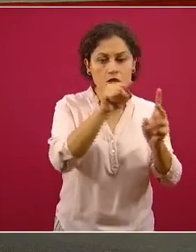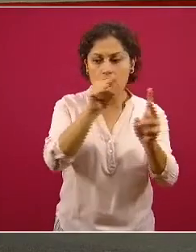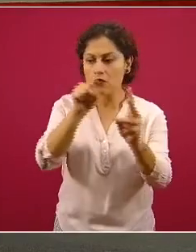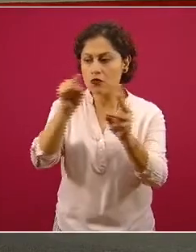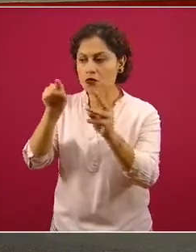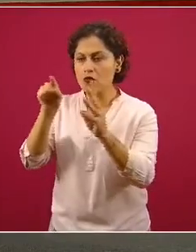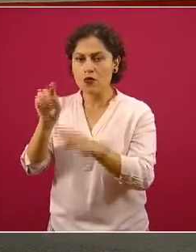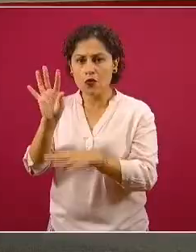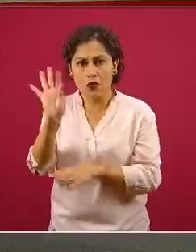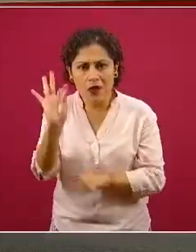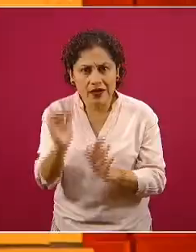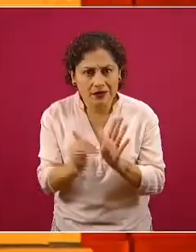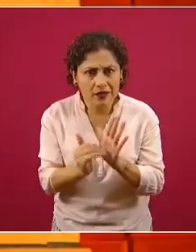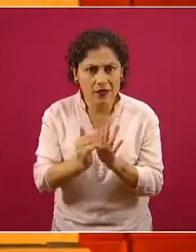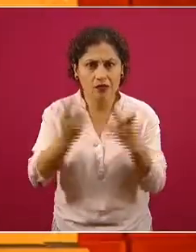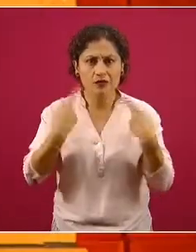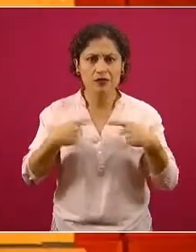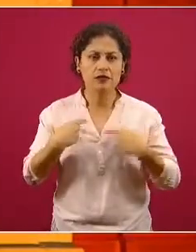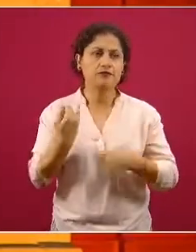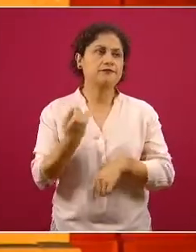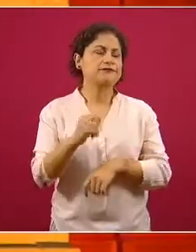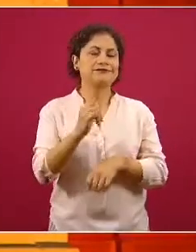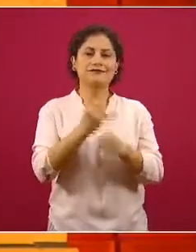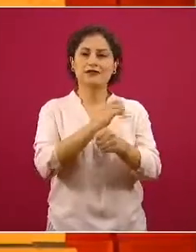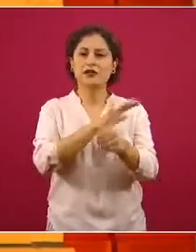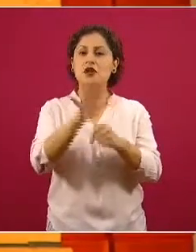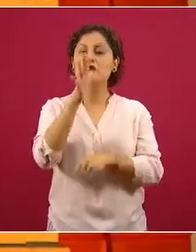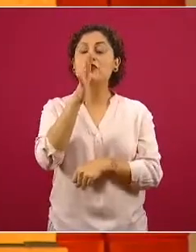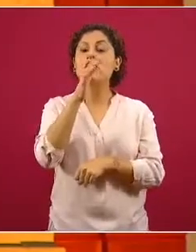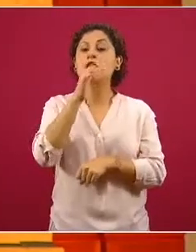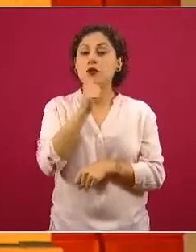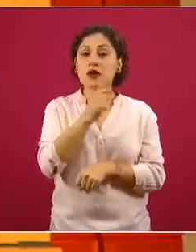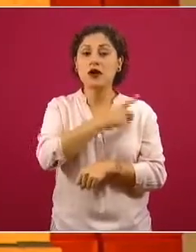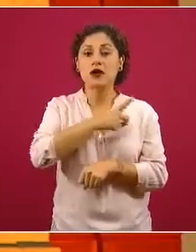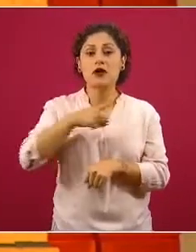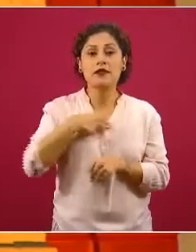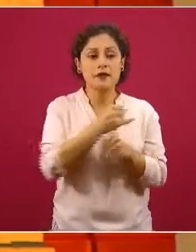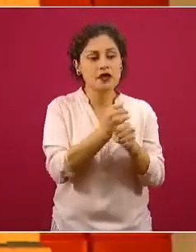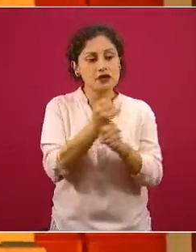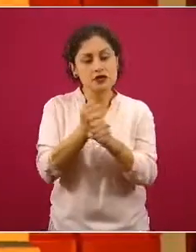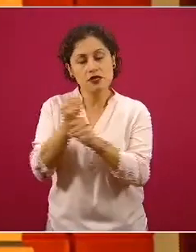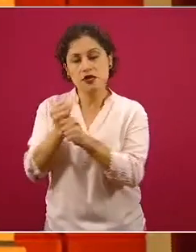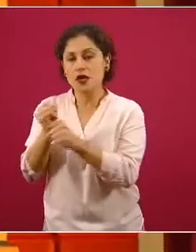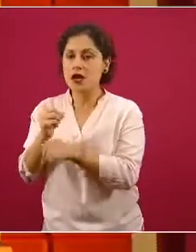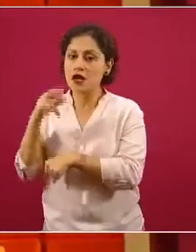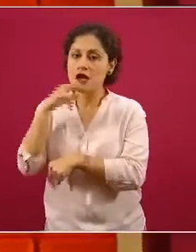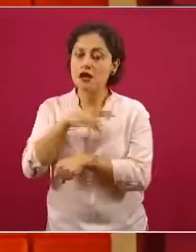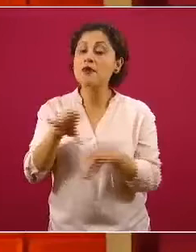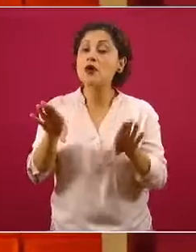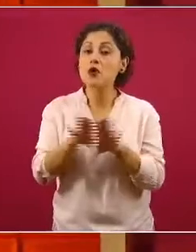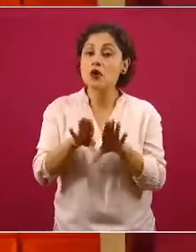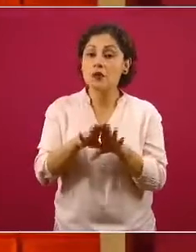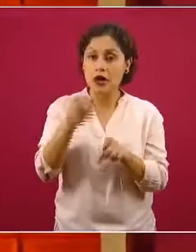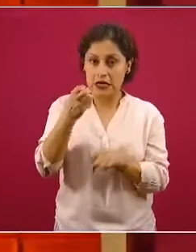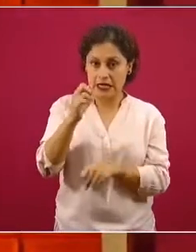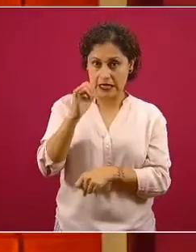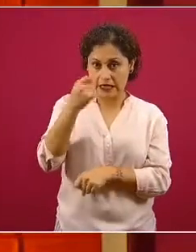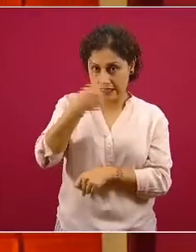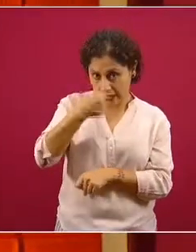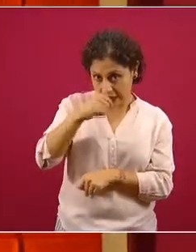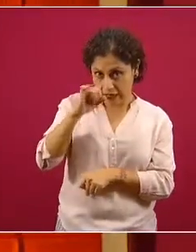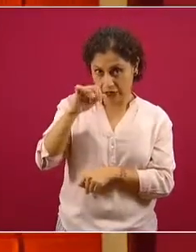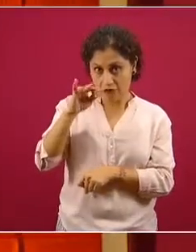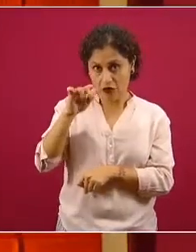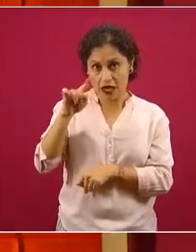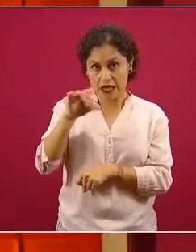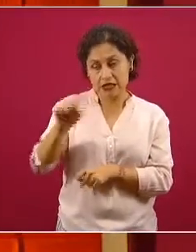no sacaríamos información útil para lo que interesa en el caso de influenza y también en otras enfermedades. Por eso